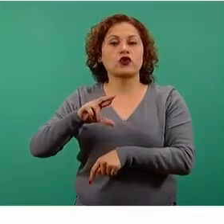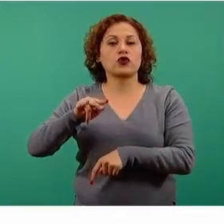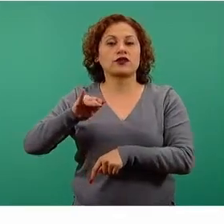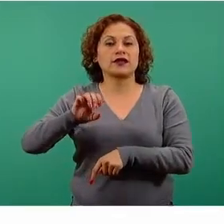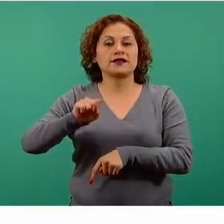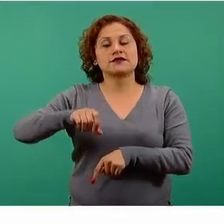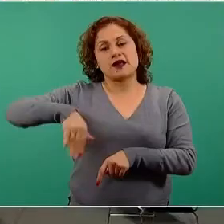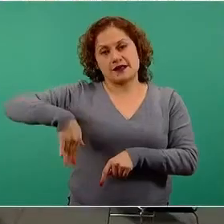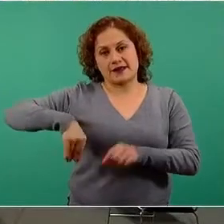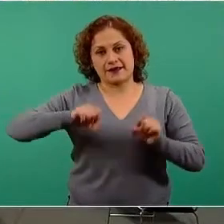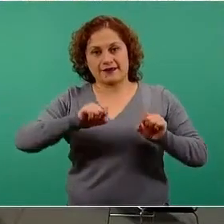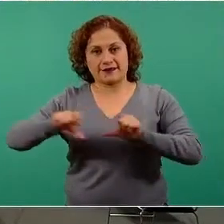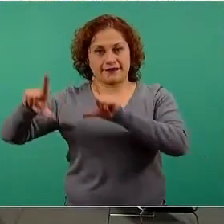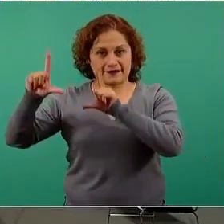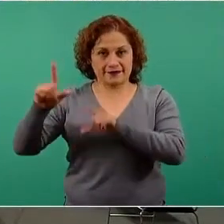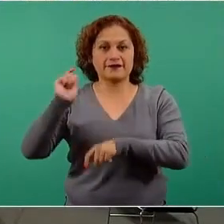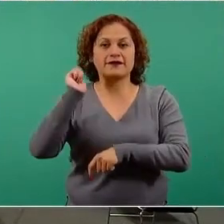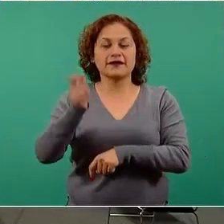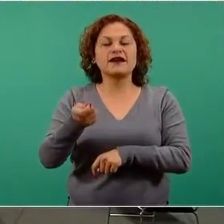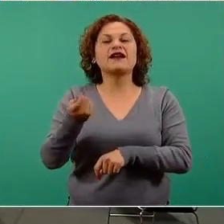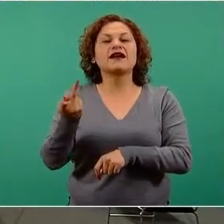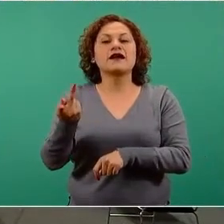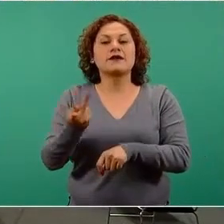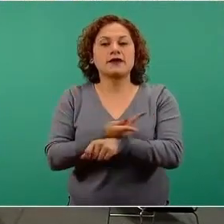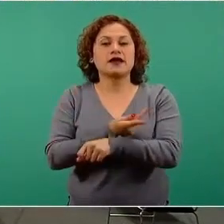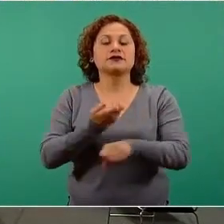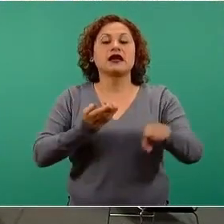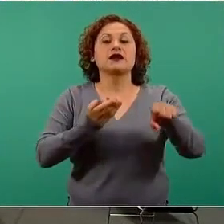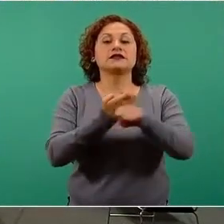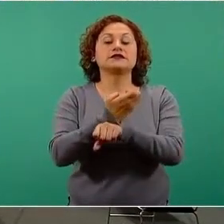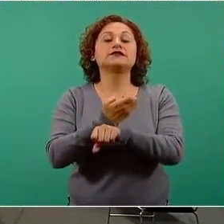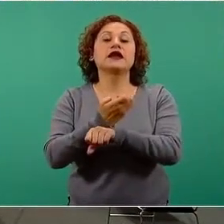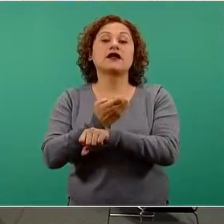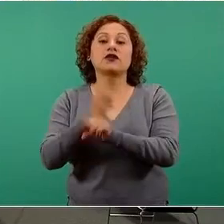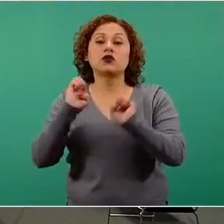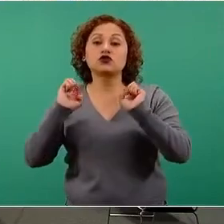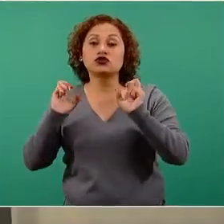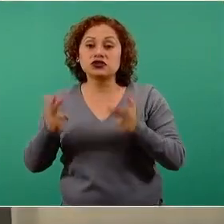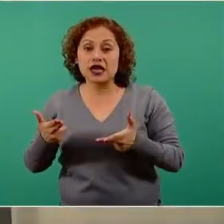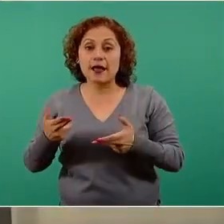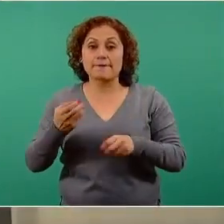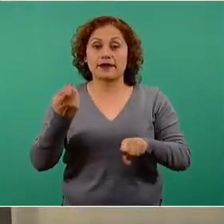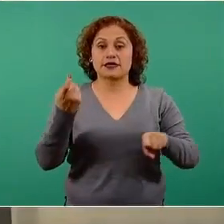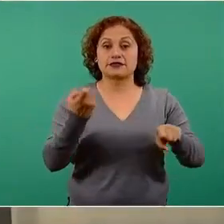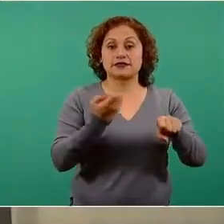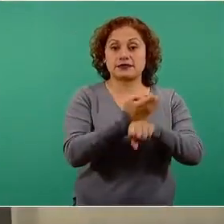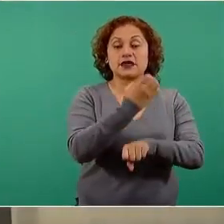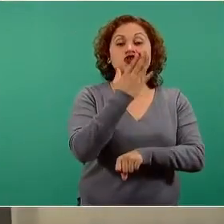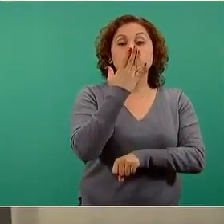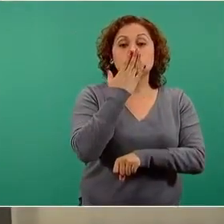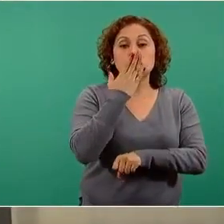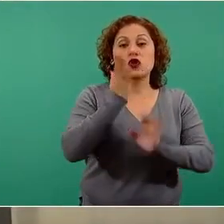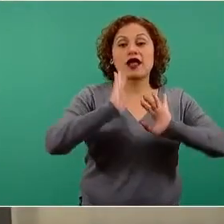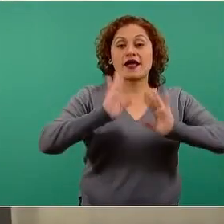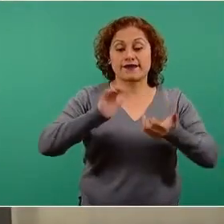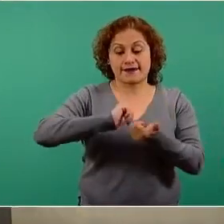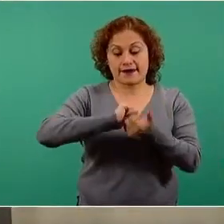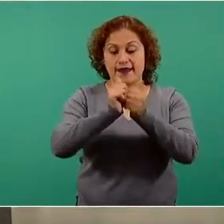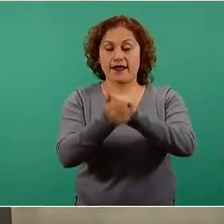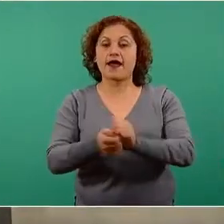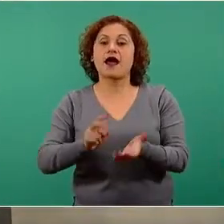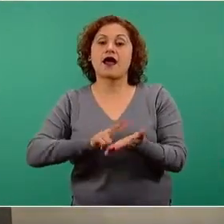precisamente que el estado de Chiapas y el estado de Sonora ya pasaron a semáforo verde. En la medida en que estos semáforos verdes